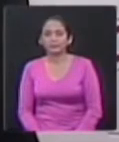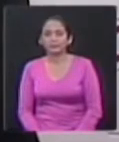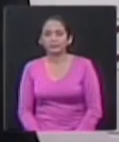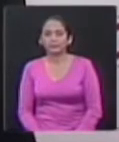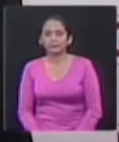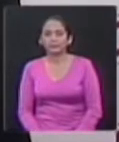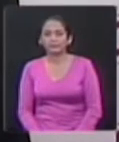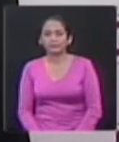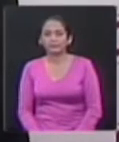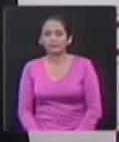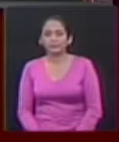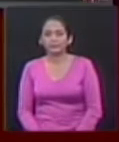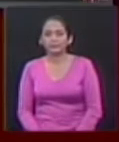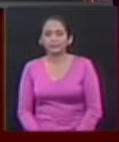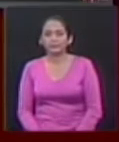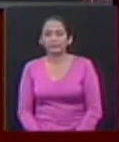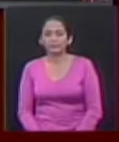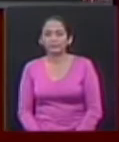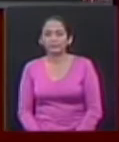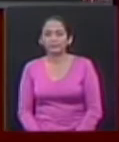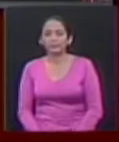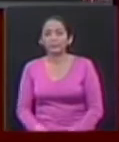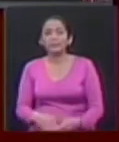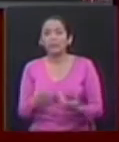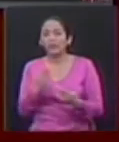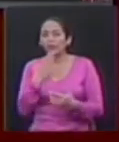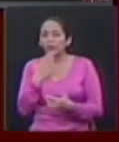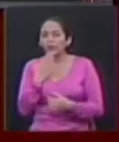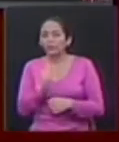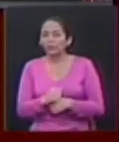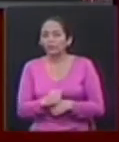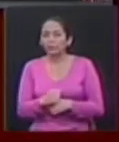aquí en Cuenca. Ahora, ¿cuántos actos posee esta obra?